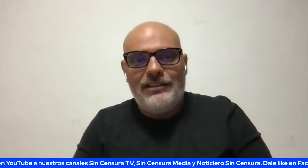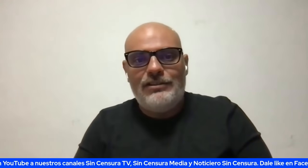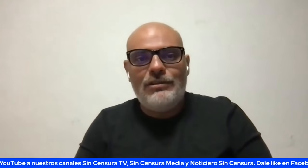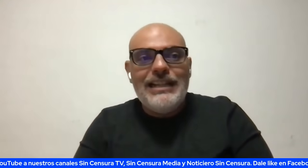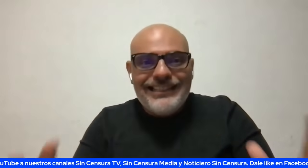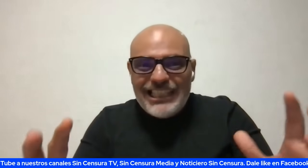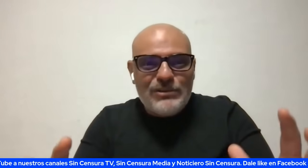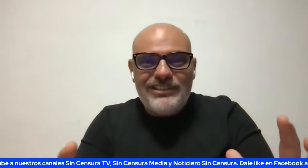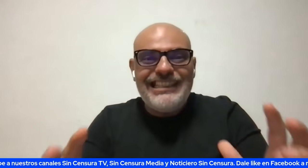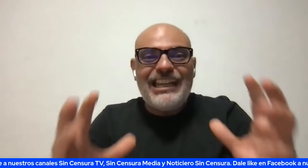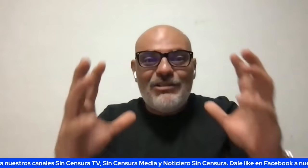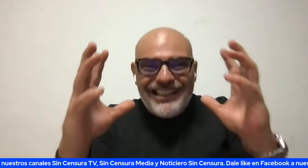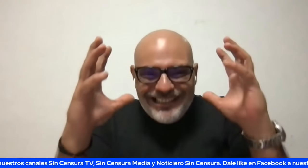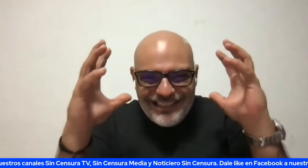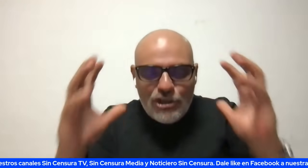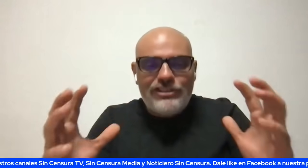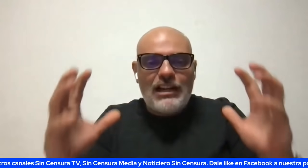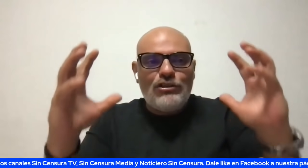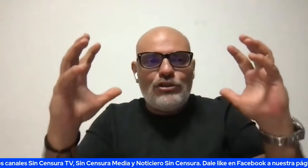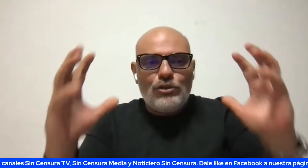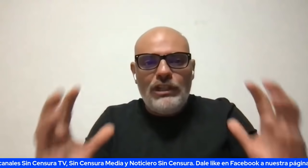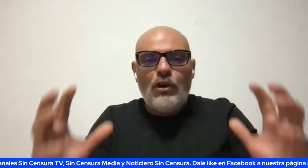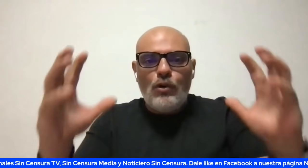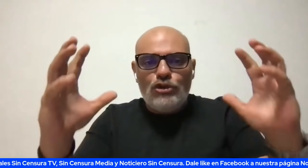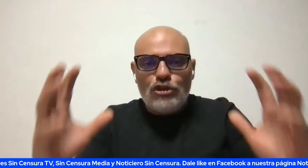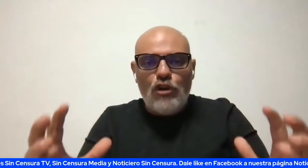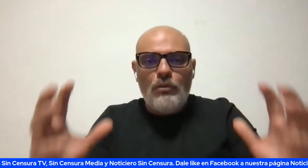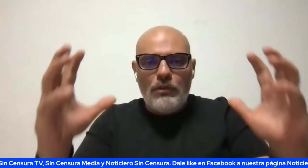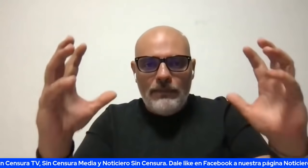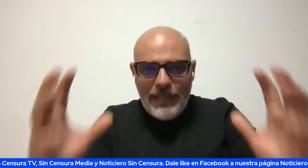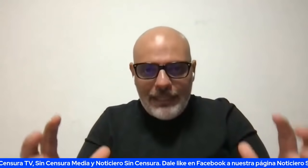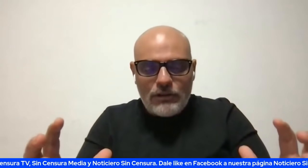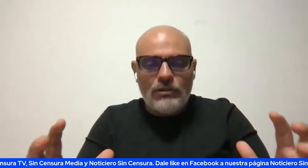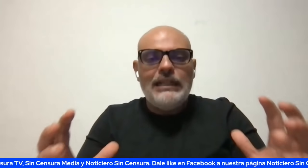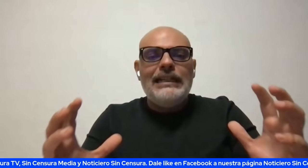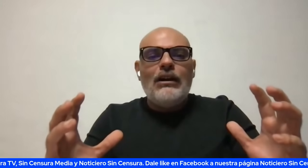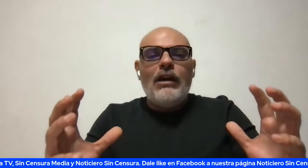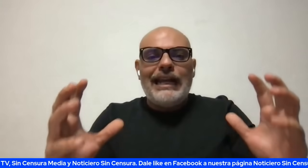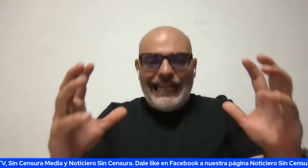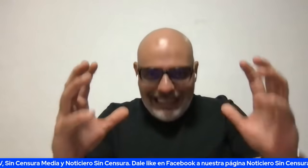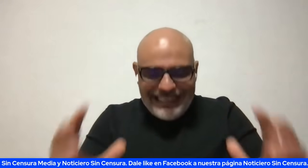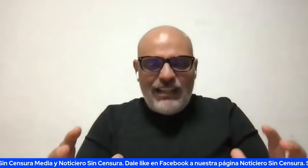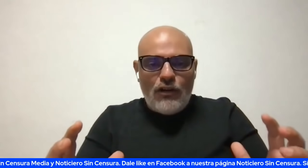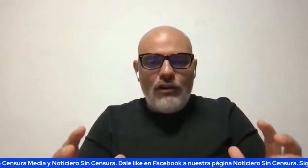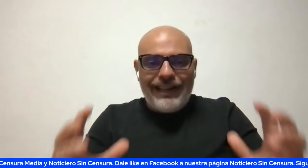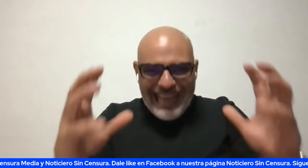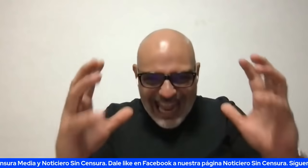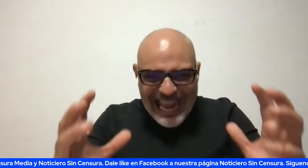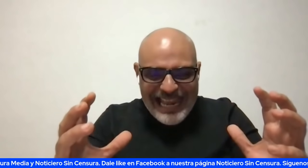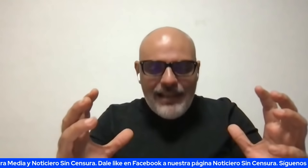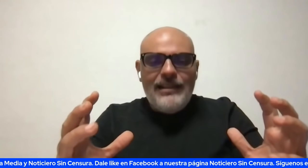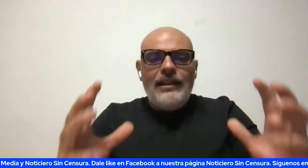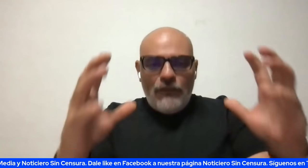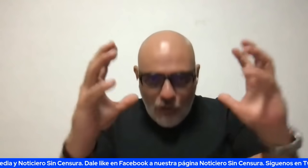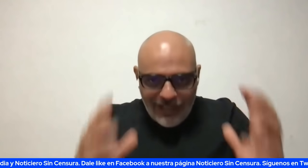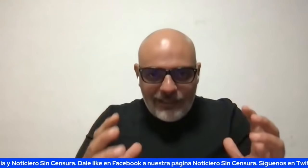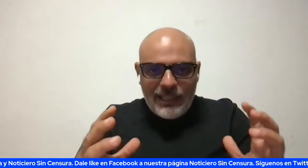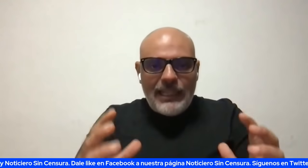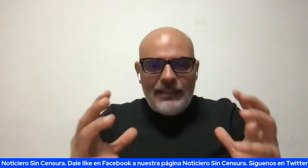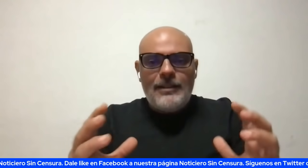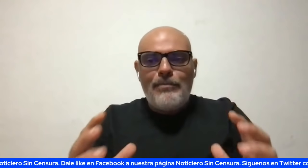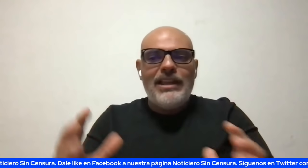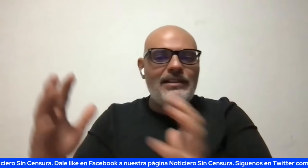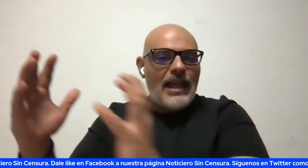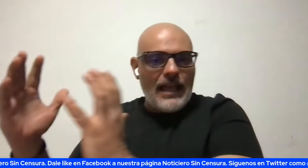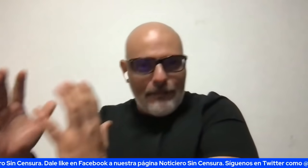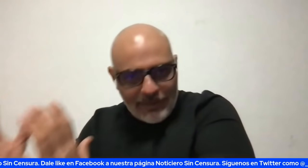nuestro país eso, tanto así que no se ha construido un solo movimiento crítico, real,